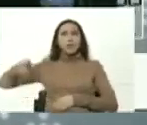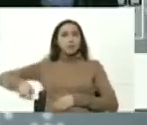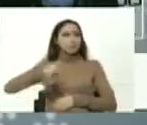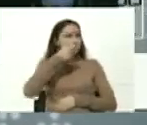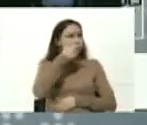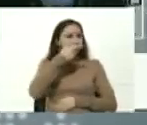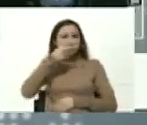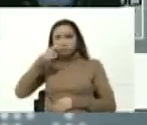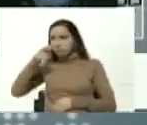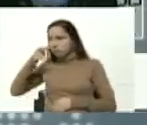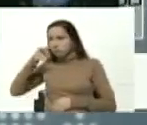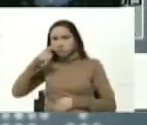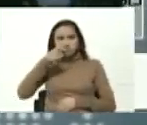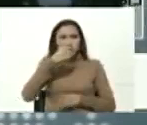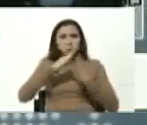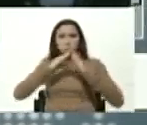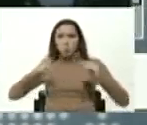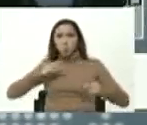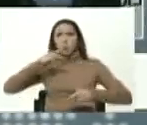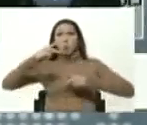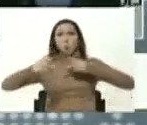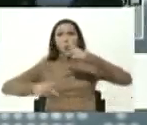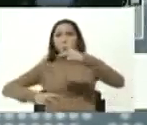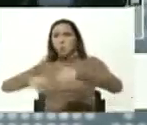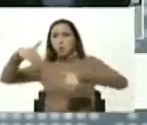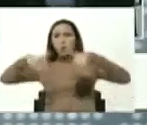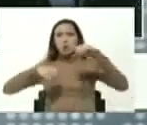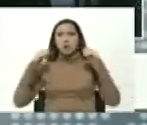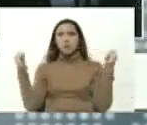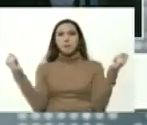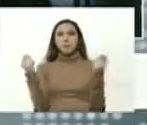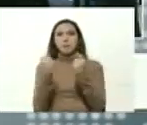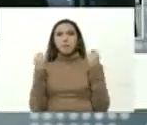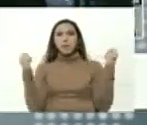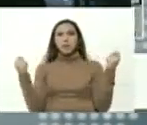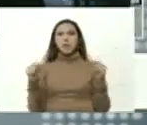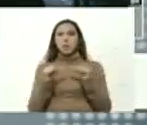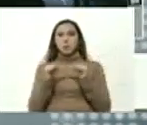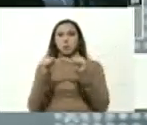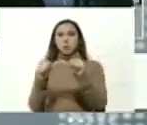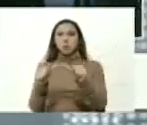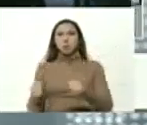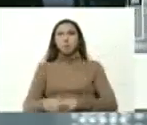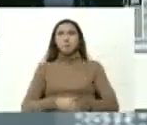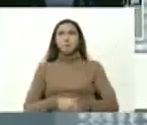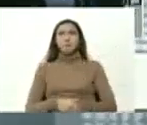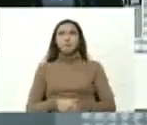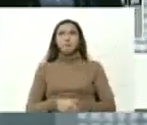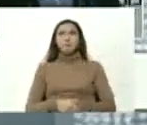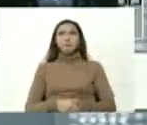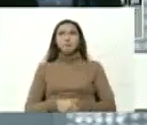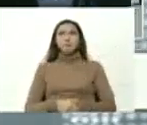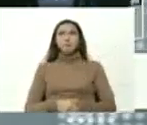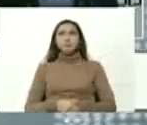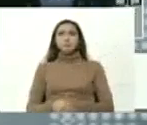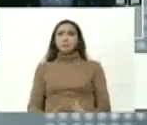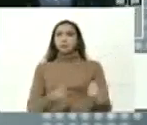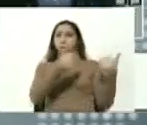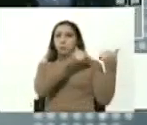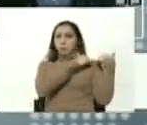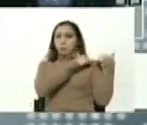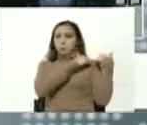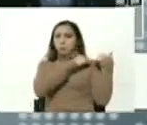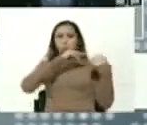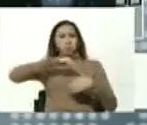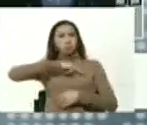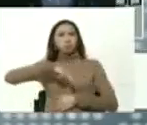fiscalizadores del proceso de campaña que está actualmente en curso. Como primera responsabilidad nos corresponde